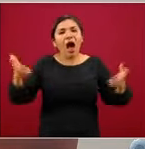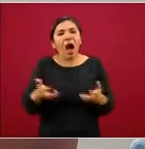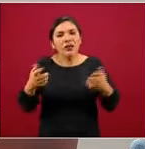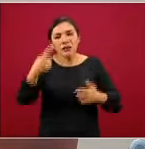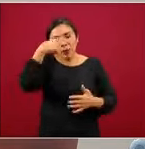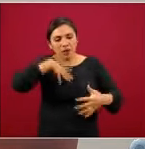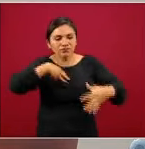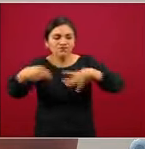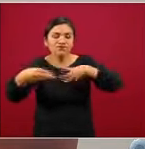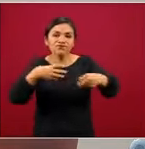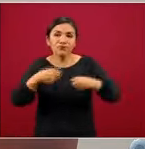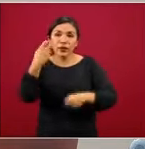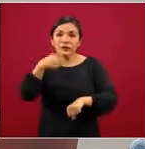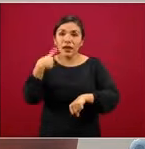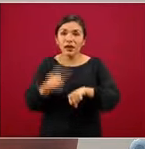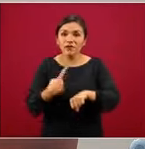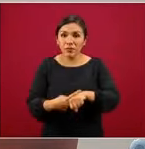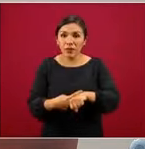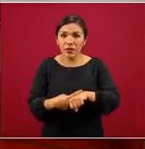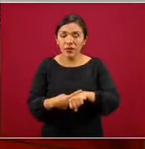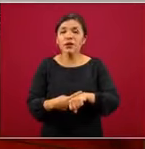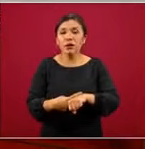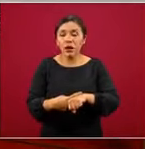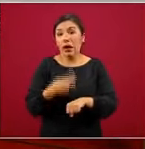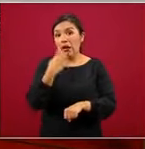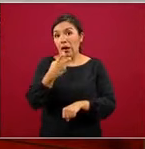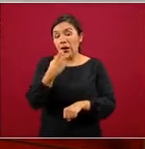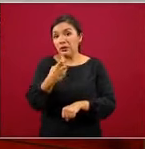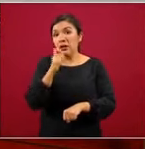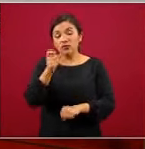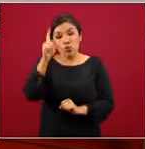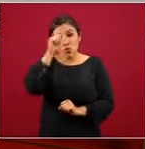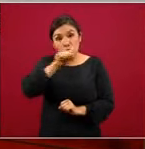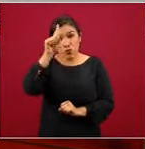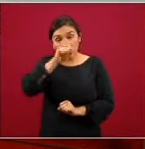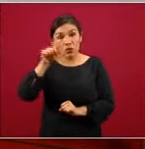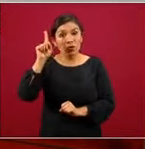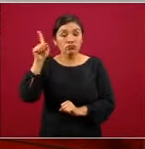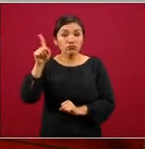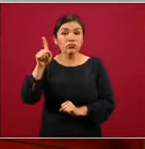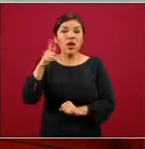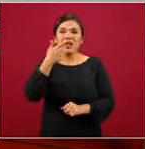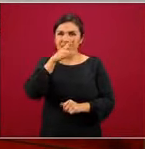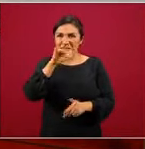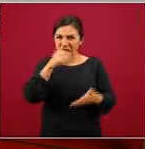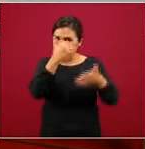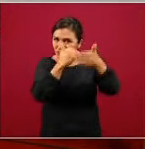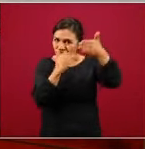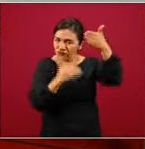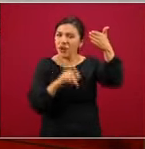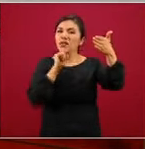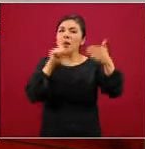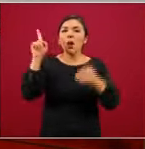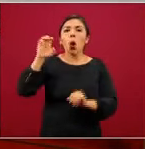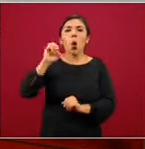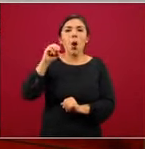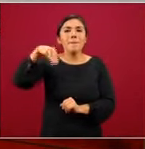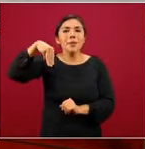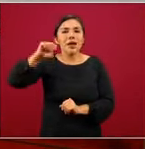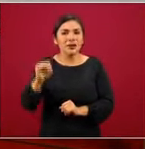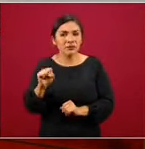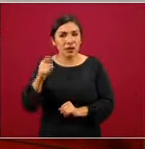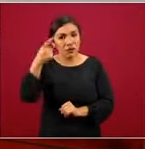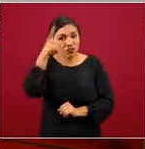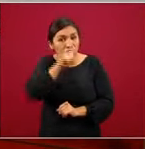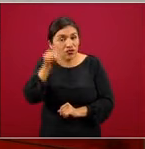transmisión del virus. Estos son los elementos que recomienda tanto nuestras guías como los de la Organización Mundial de la Salud